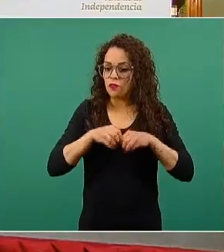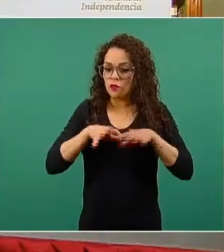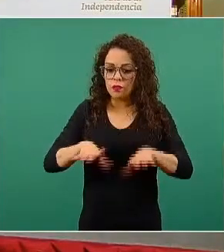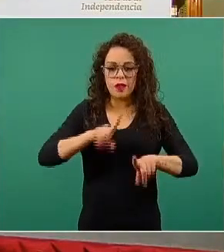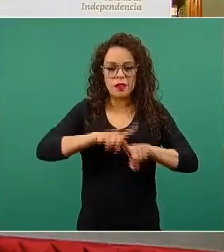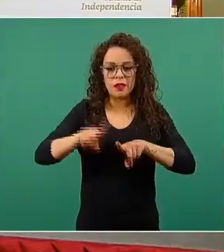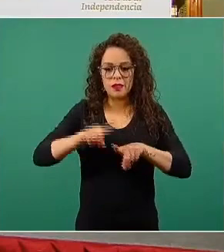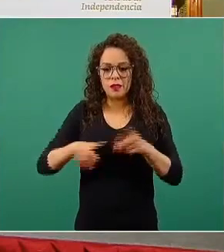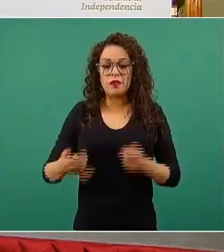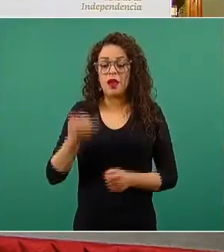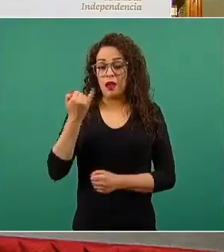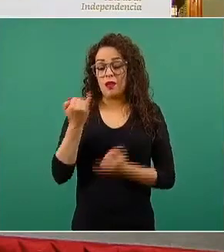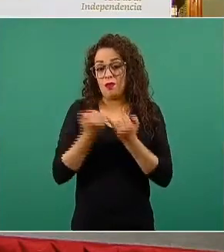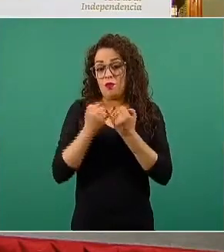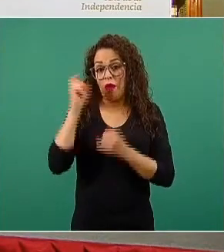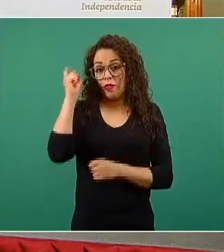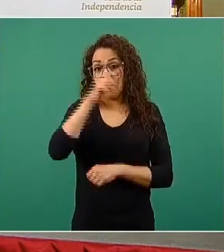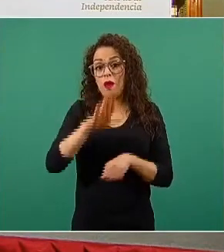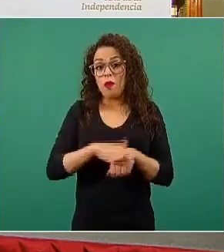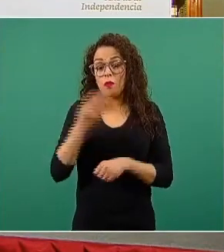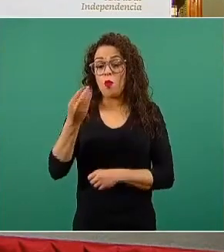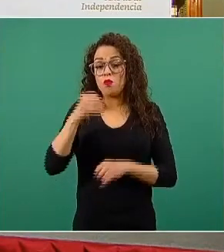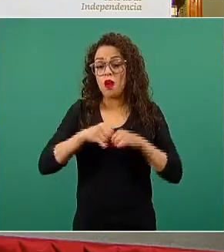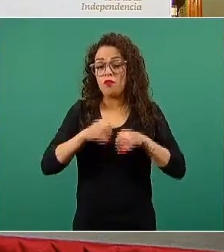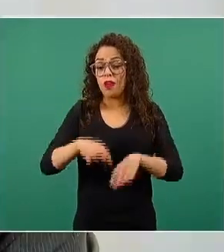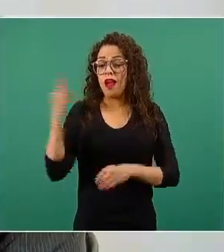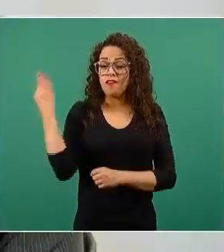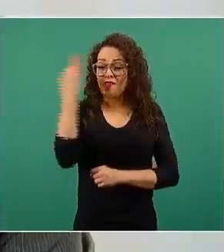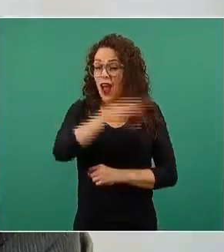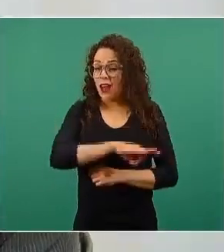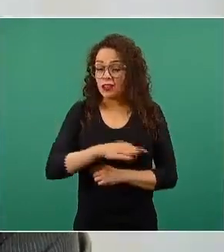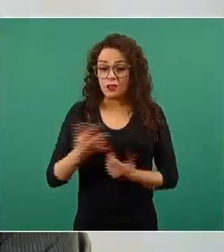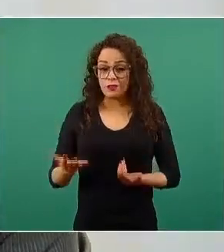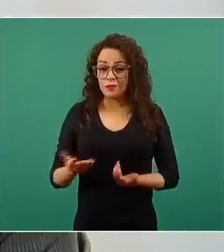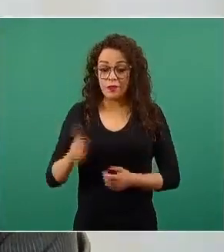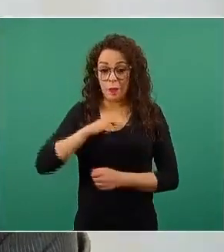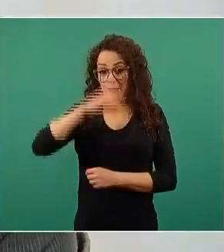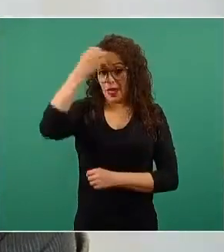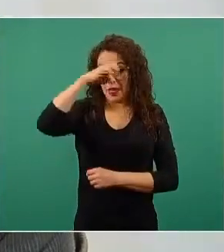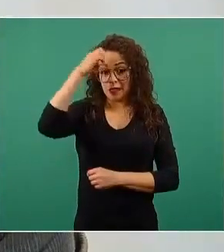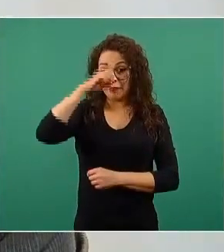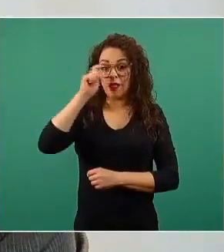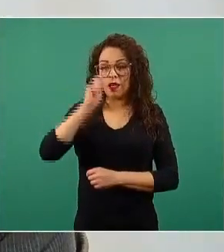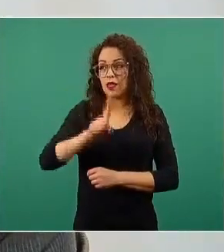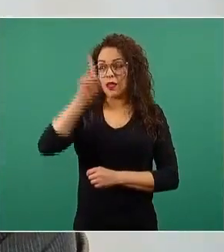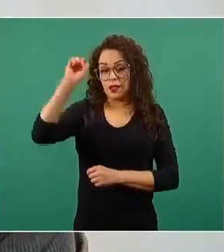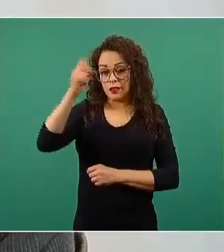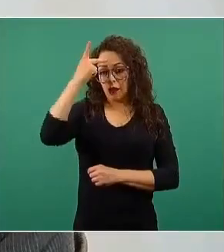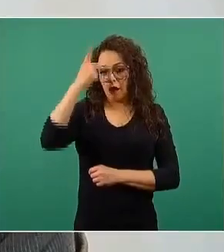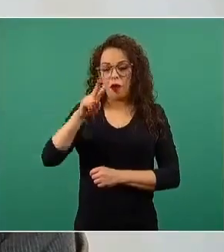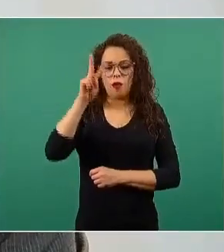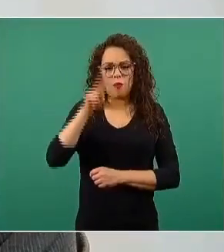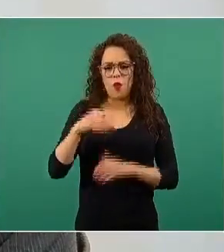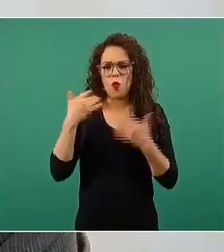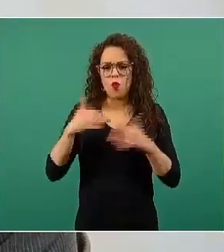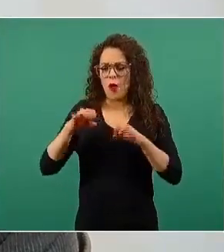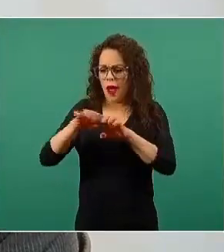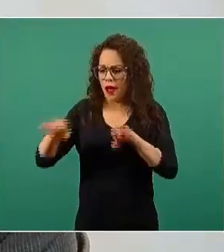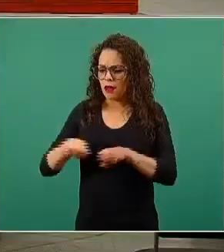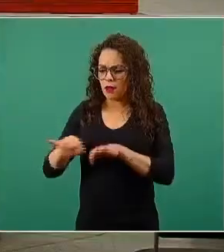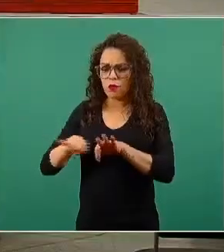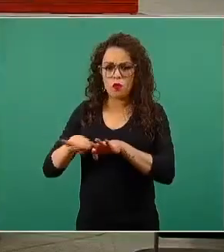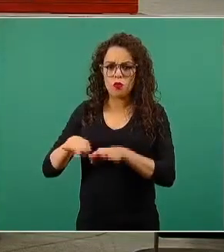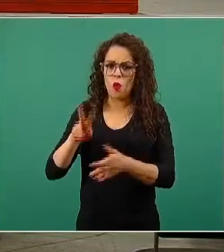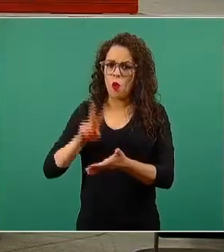enorme. Y yo quisiera destacar en mi experiencia personal, pues que en San Luis Potosí hay un gran equipo de trabajo. Hay un gran equipo de trabajo,